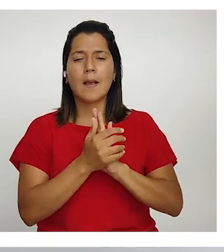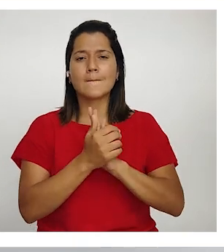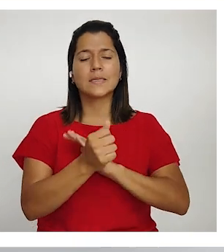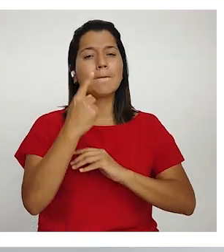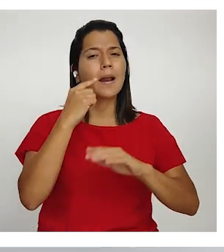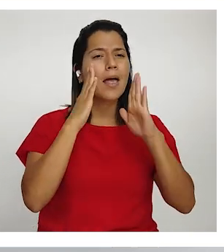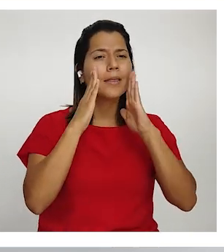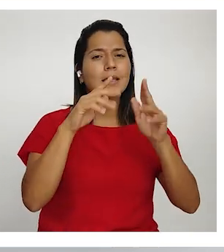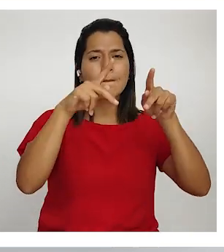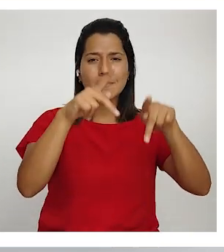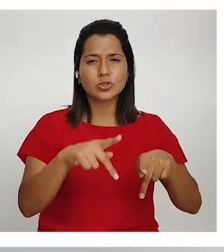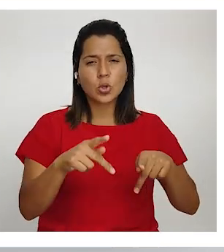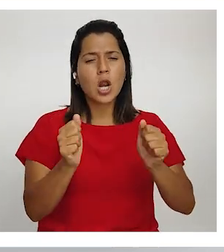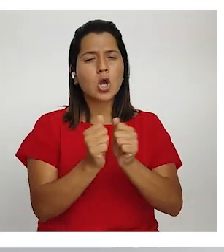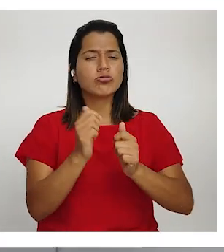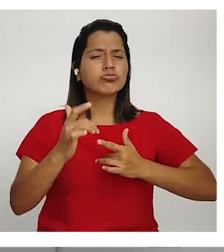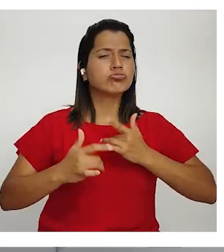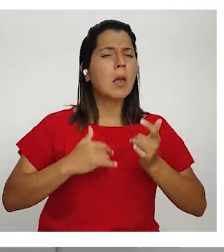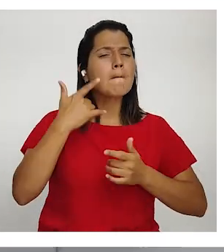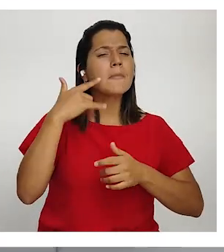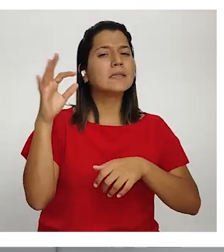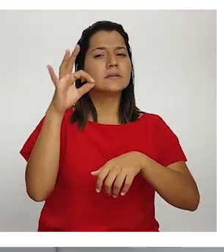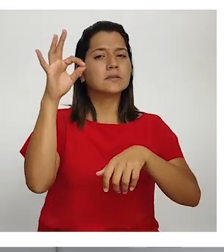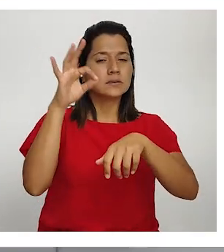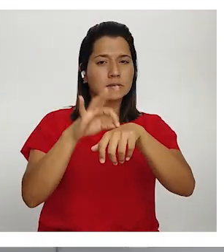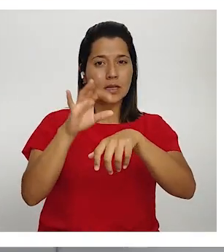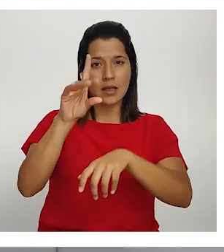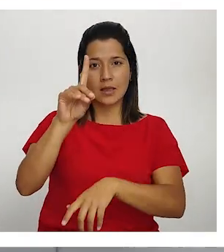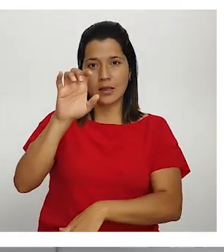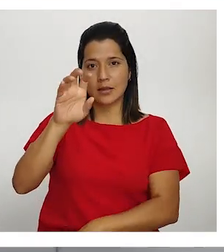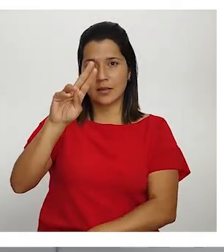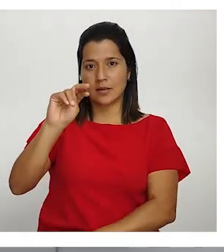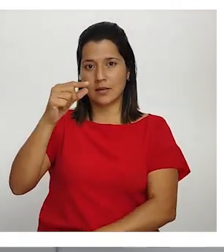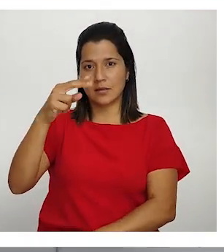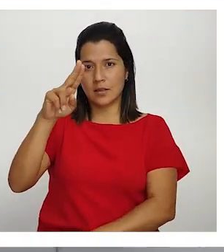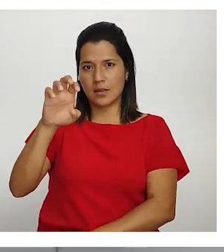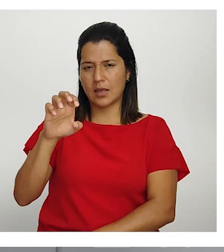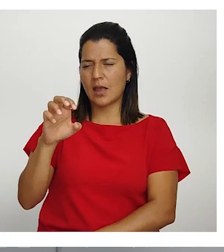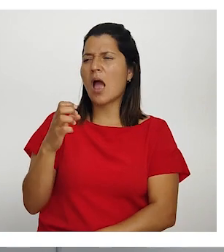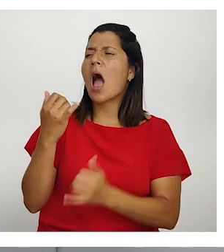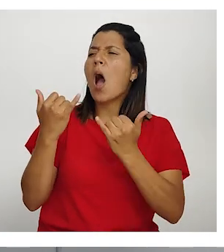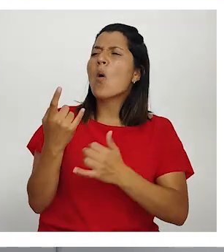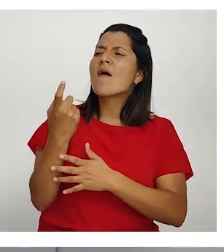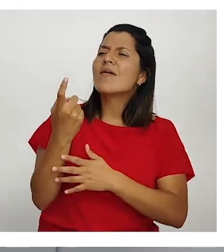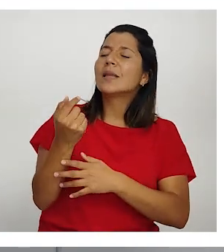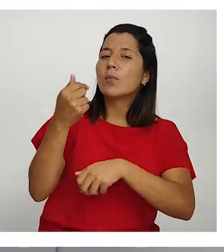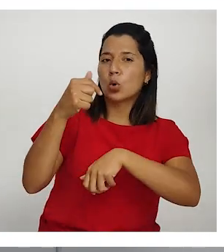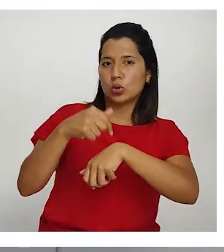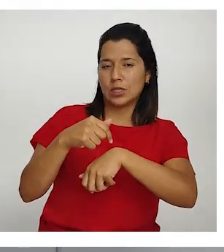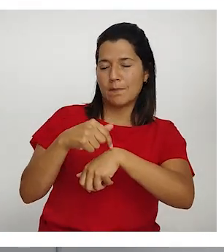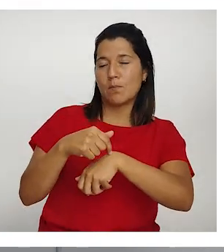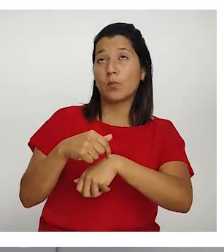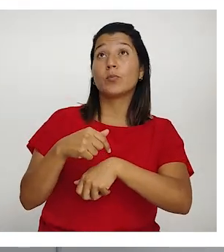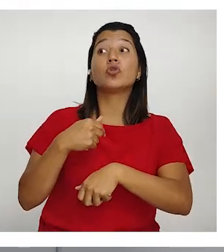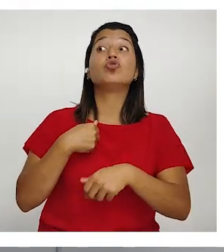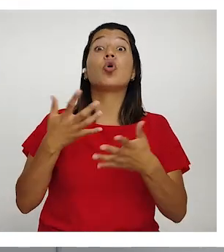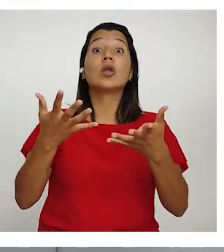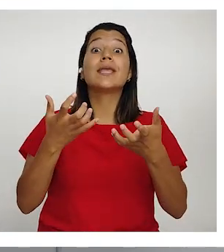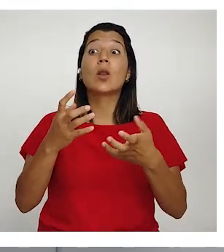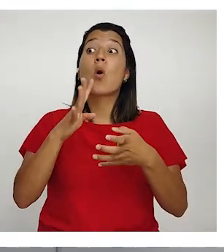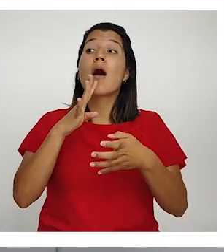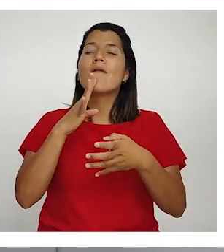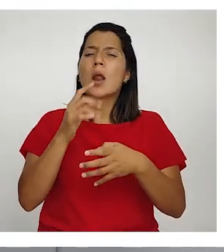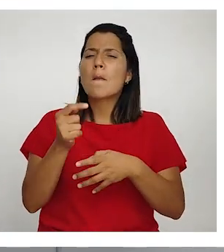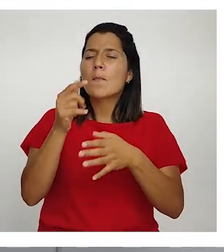sospechosa de dengue. Ahora, doctora, nos quedan algunos minutos y no me gustaría irnos sin hablar un poquito también de la